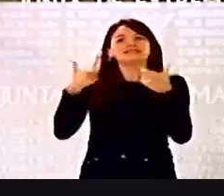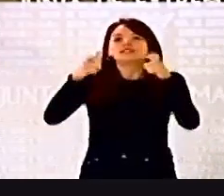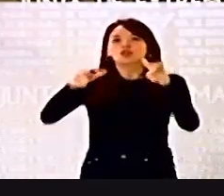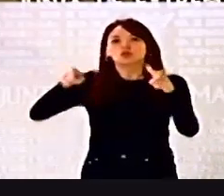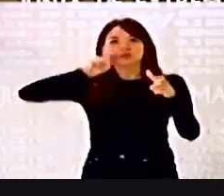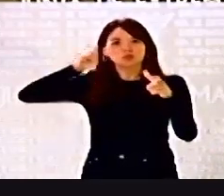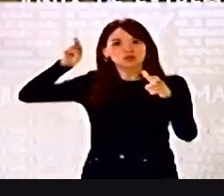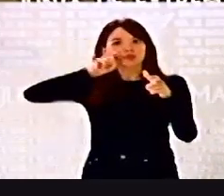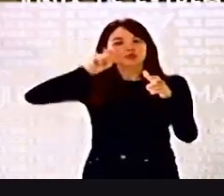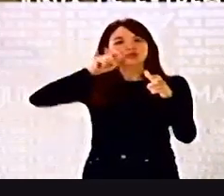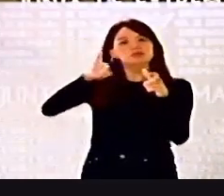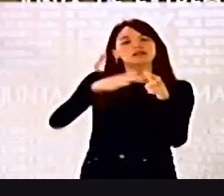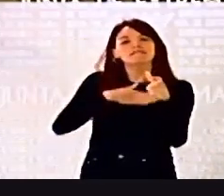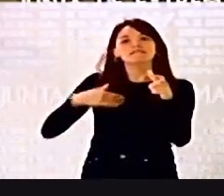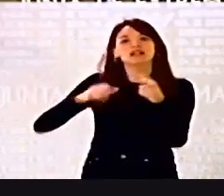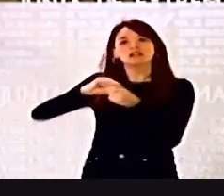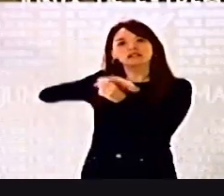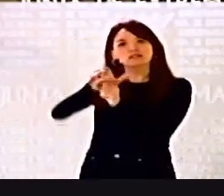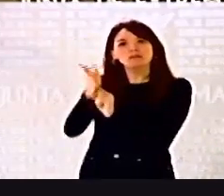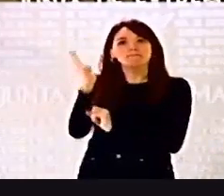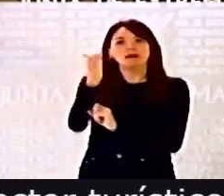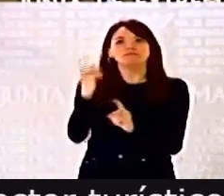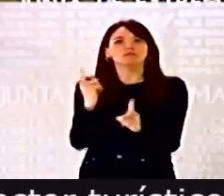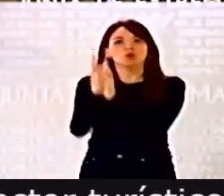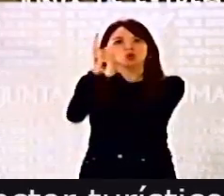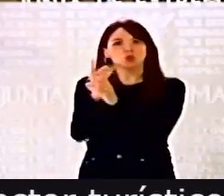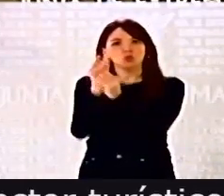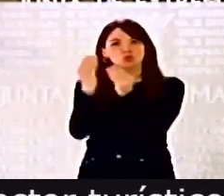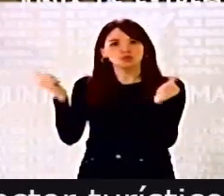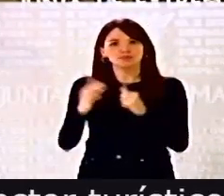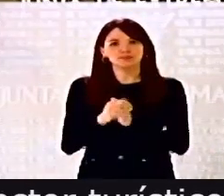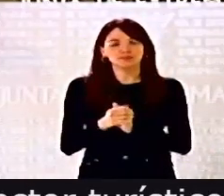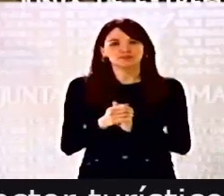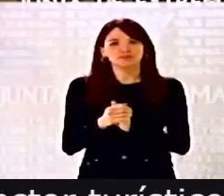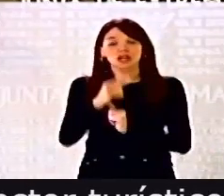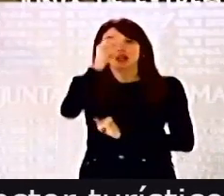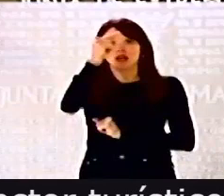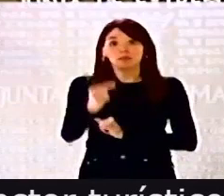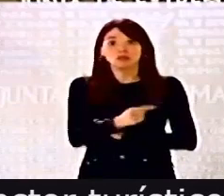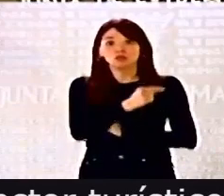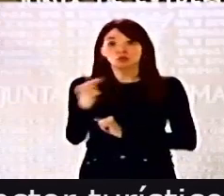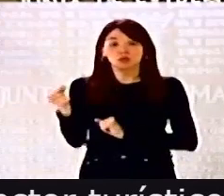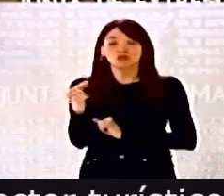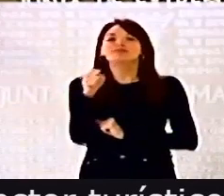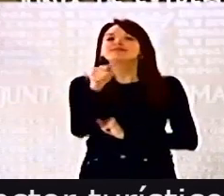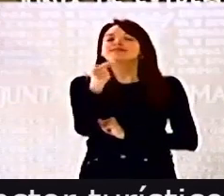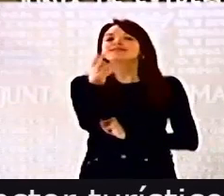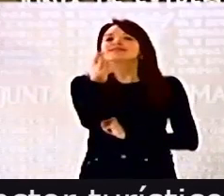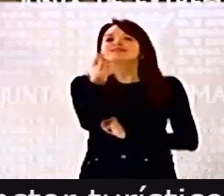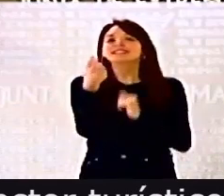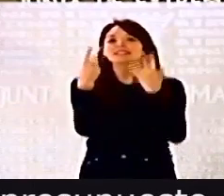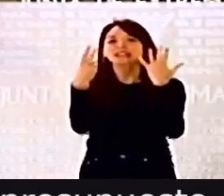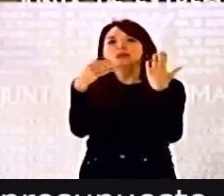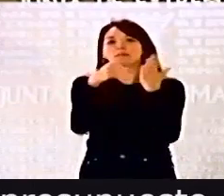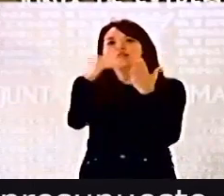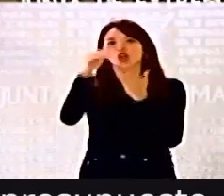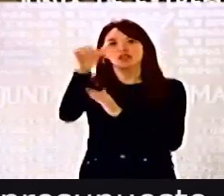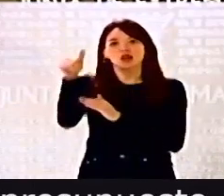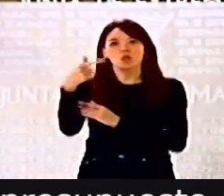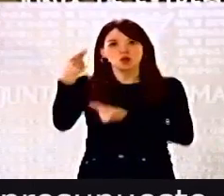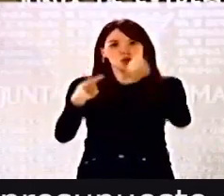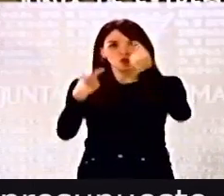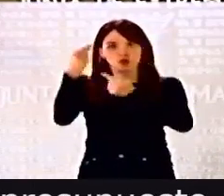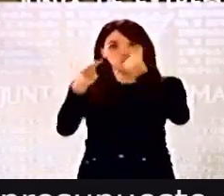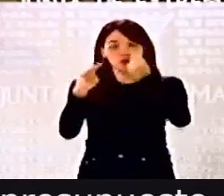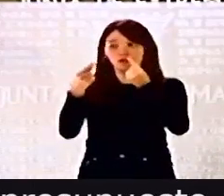el impacto del COVID-19. Un presupuesto de 7 millones de euros que se añaden a los que se presentaron el